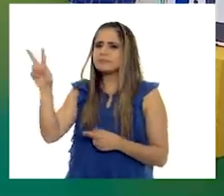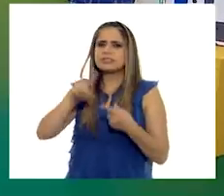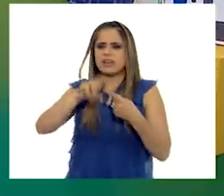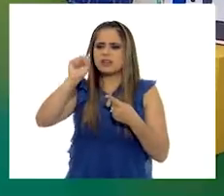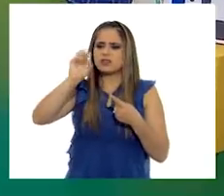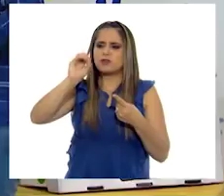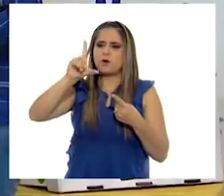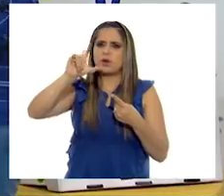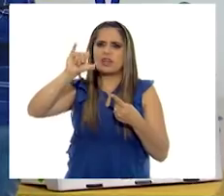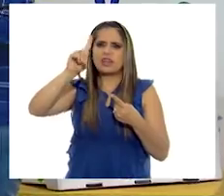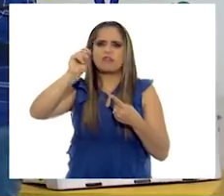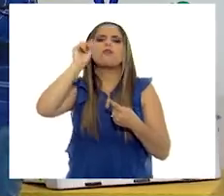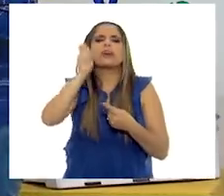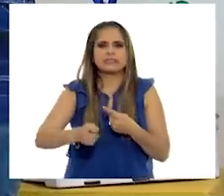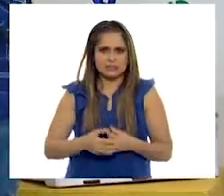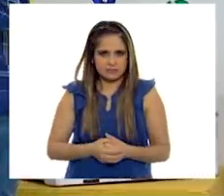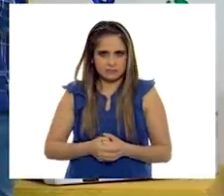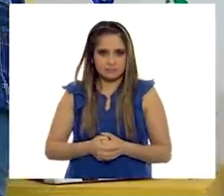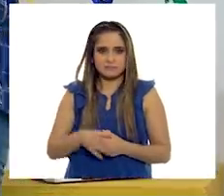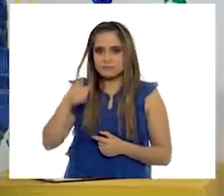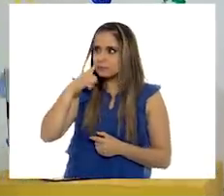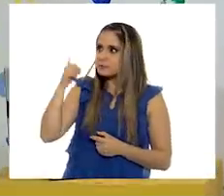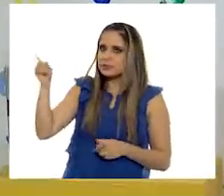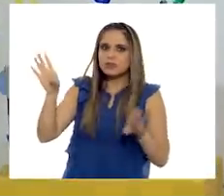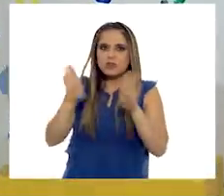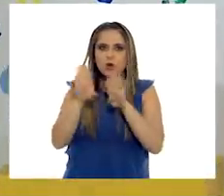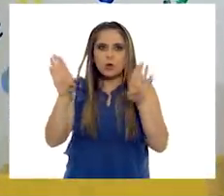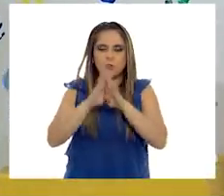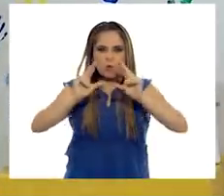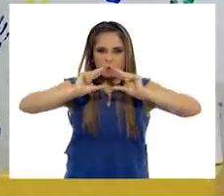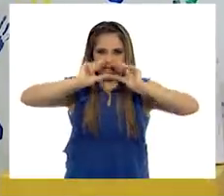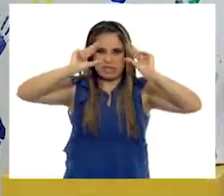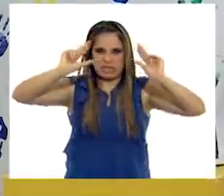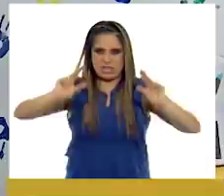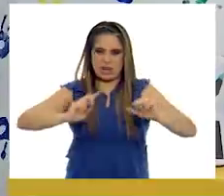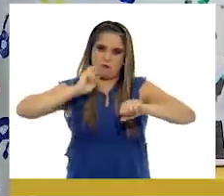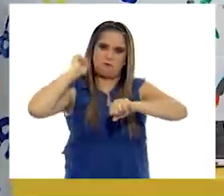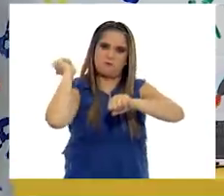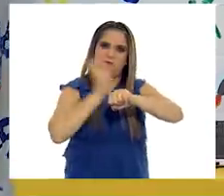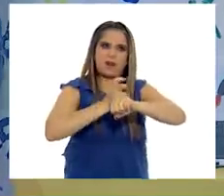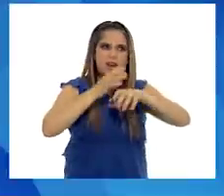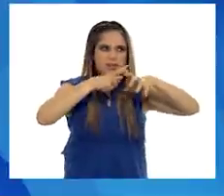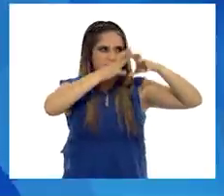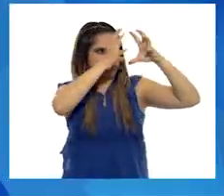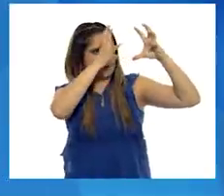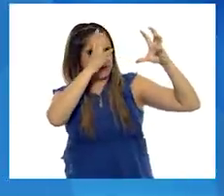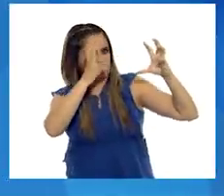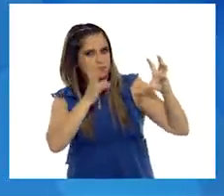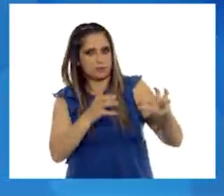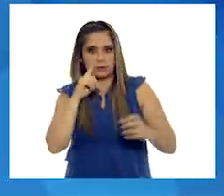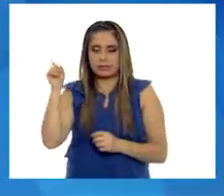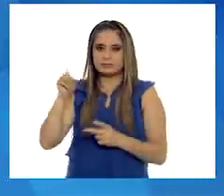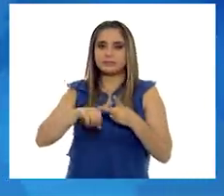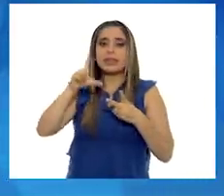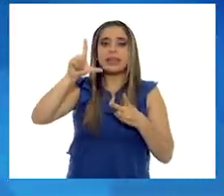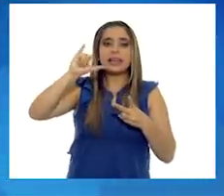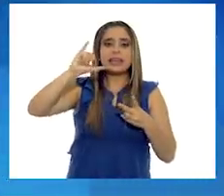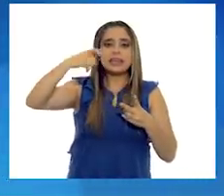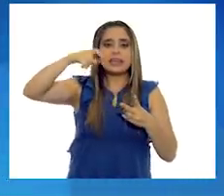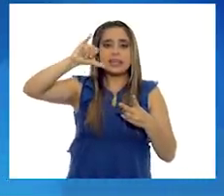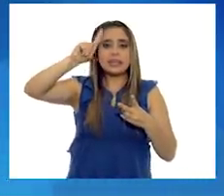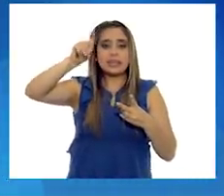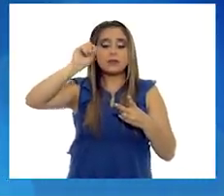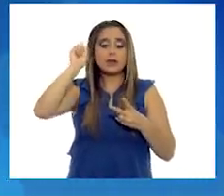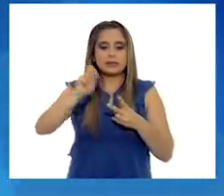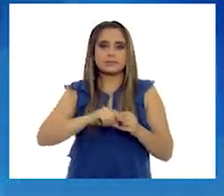Mariana? Vemos como una especie de iceberg o un hielo gigante. ¿Y en el líquido? En el líquido,